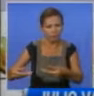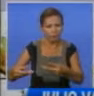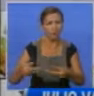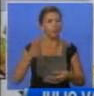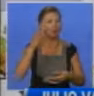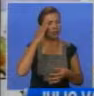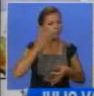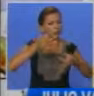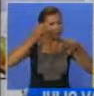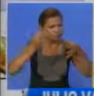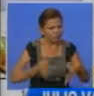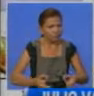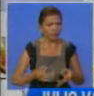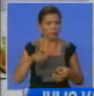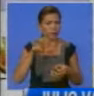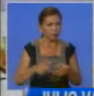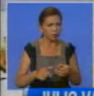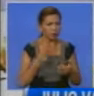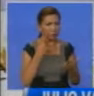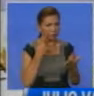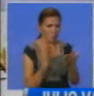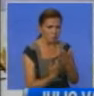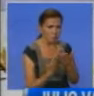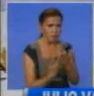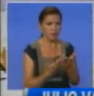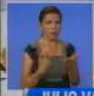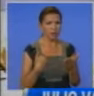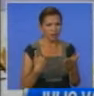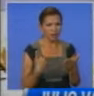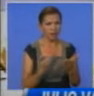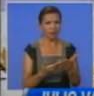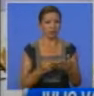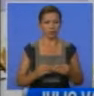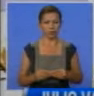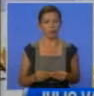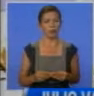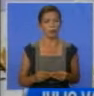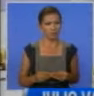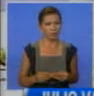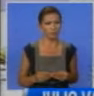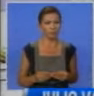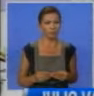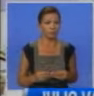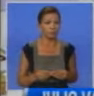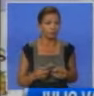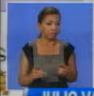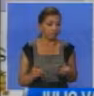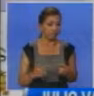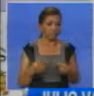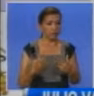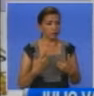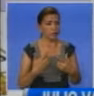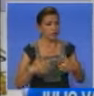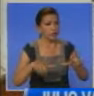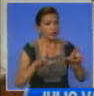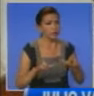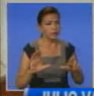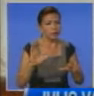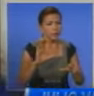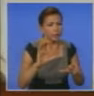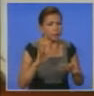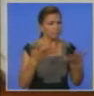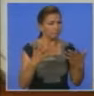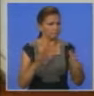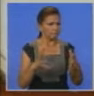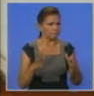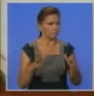certeza, abogada, de que eso va a ser revertido, pero quedamos en que ya se fueron. En los